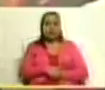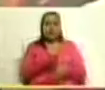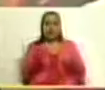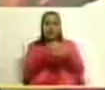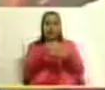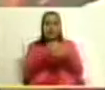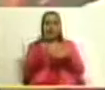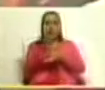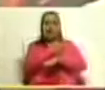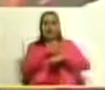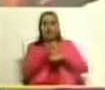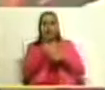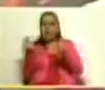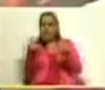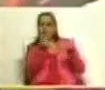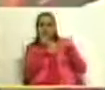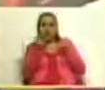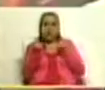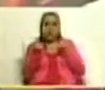elitesca.